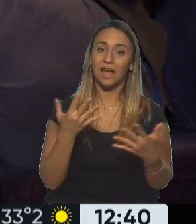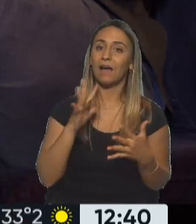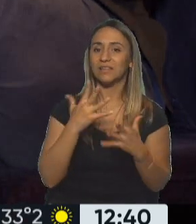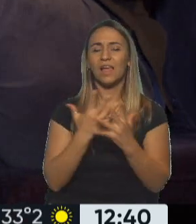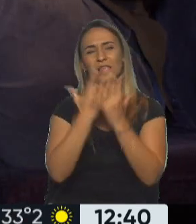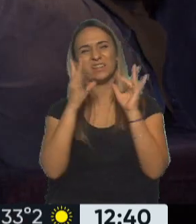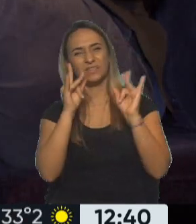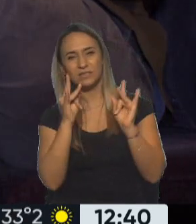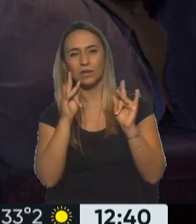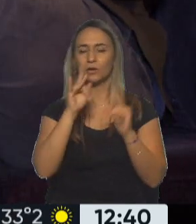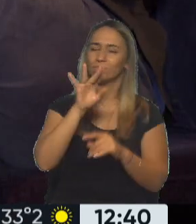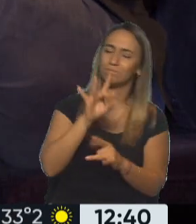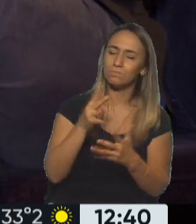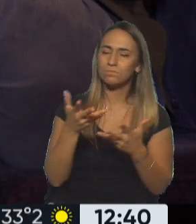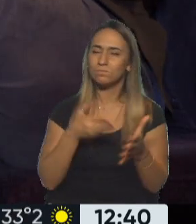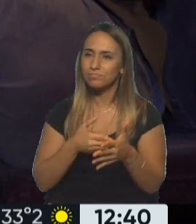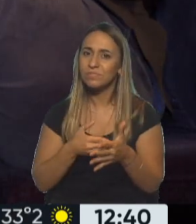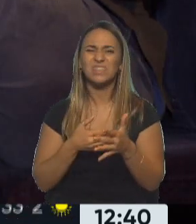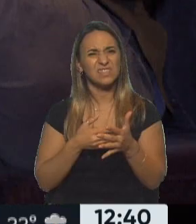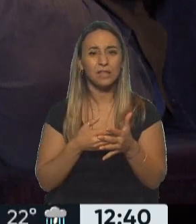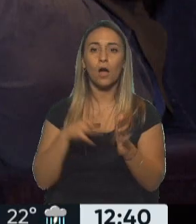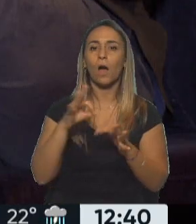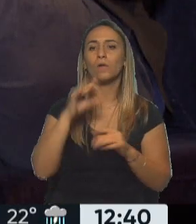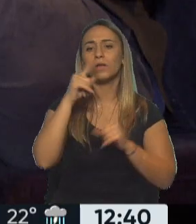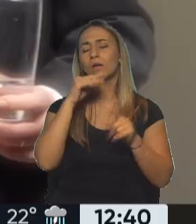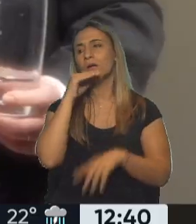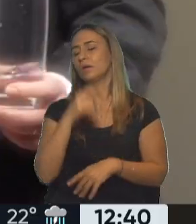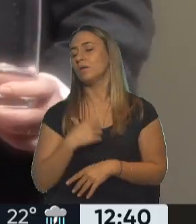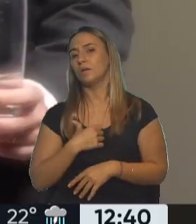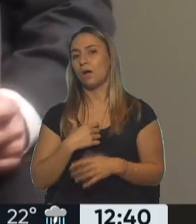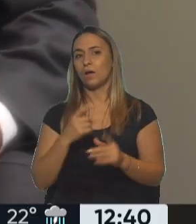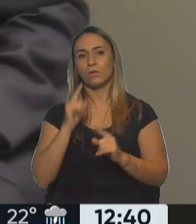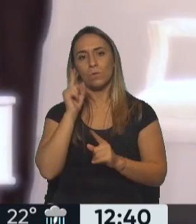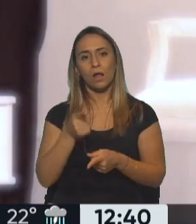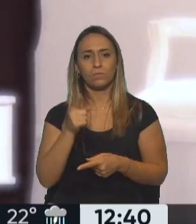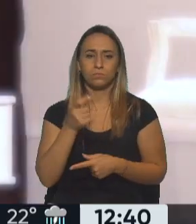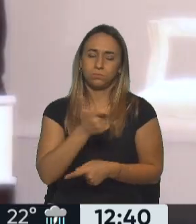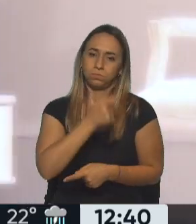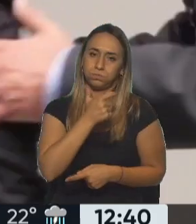difíciles, más complejos, alguien dice, che, qué obra, la puta madre.